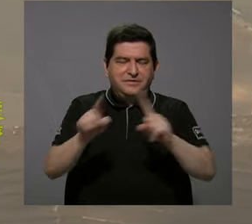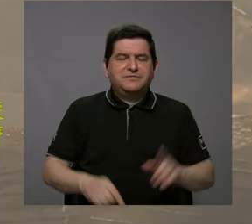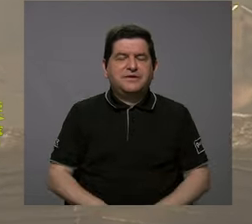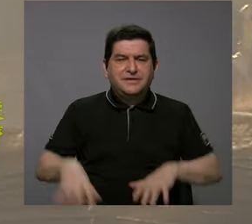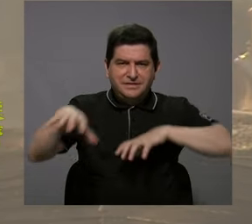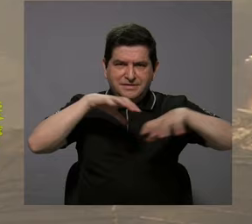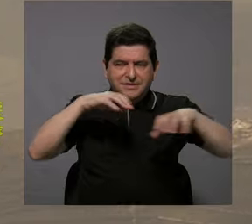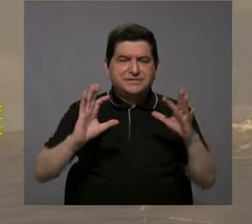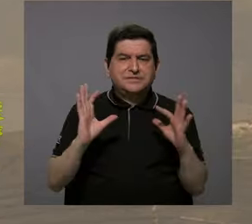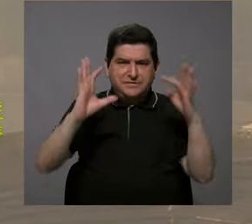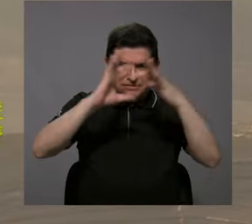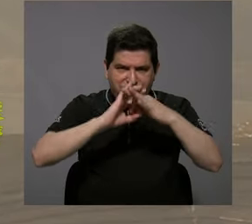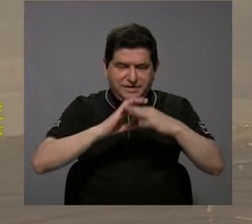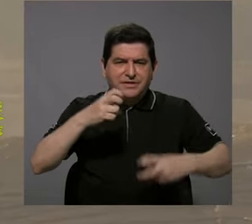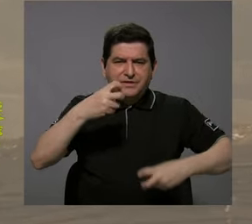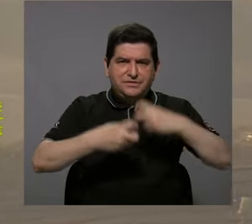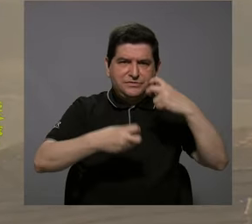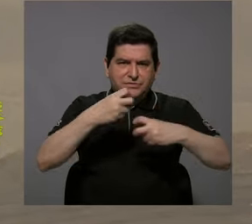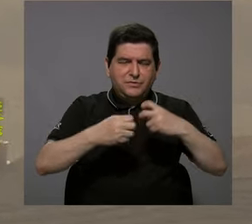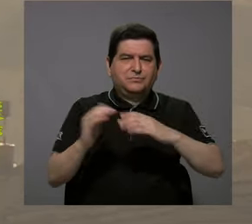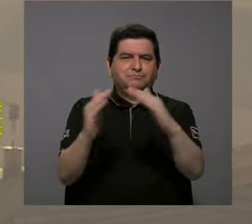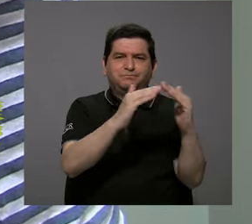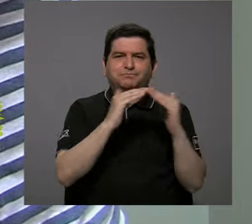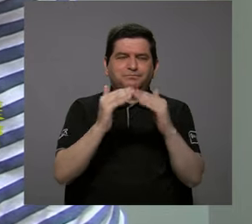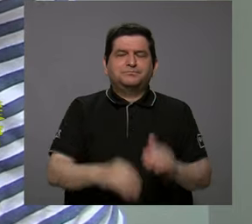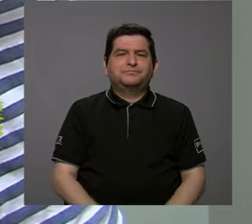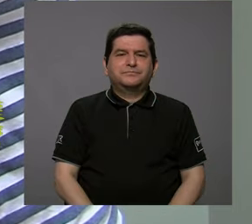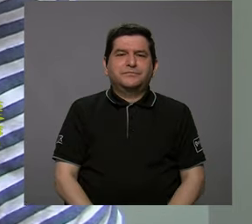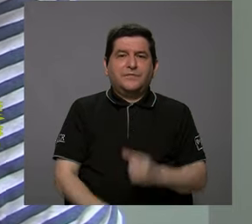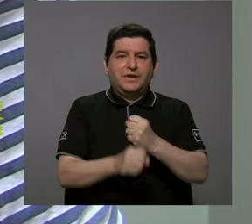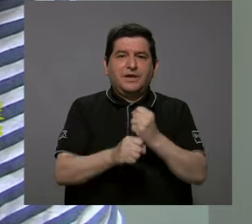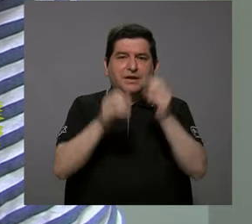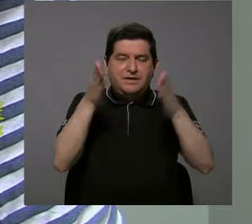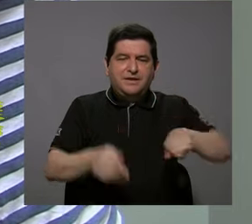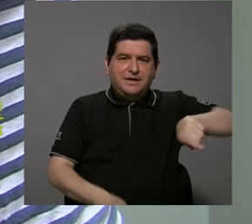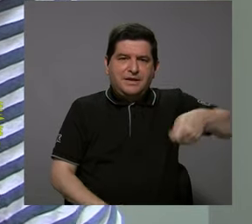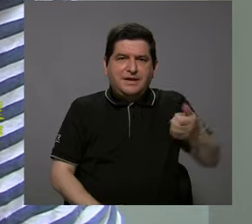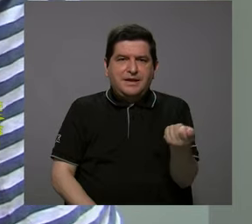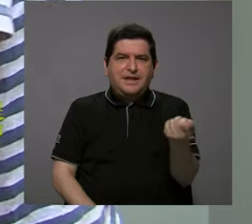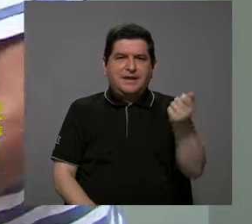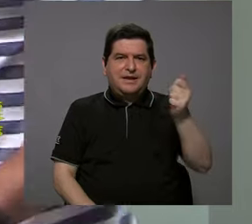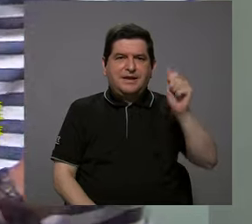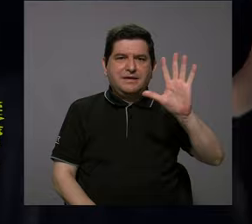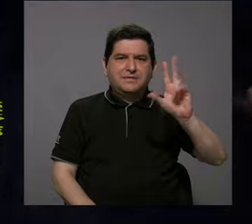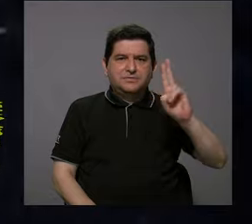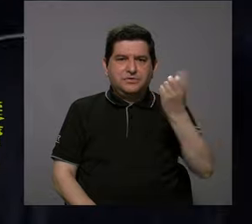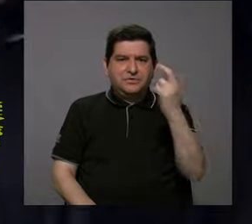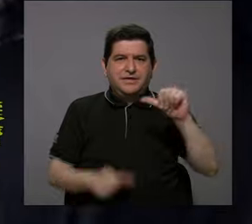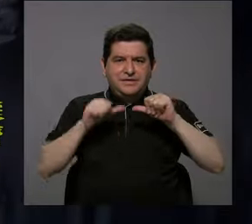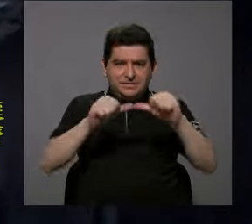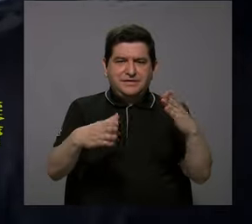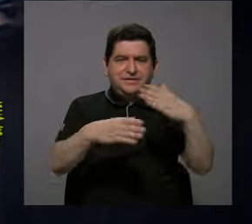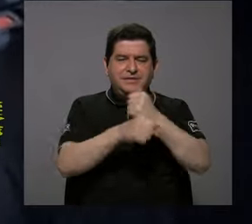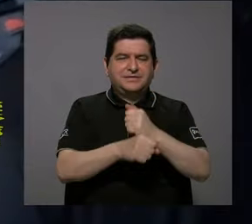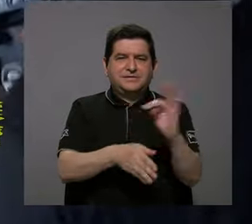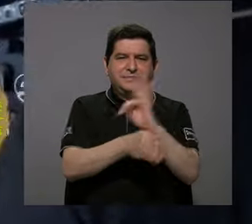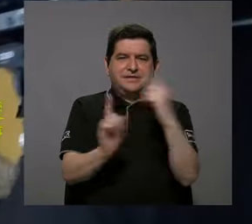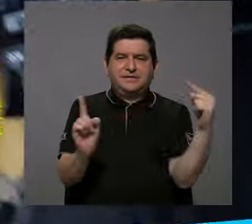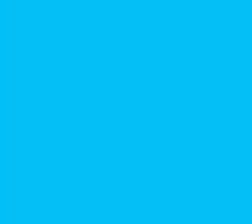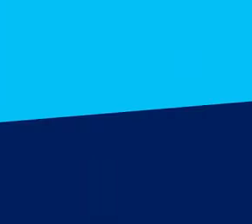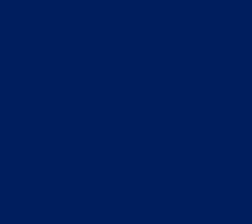tomar acciones relacionadas con los problemas comunales los empleados del 15 ucr seguimos Haciendo televisión